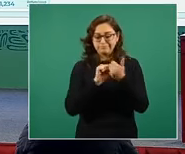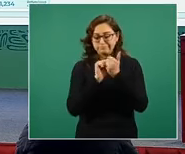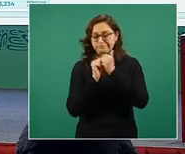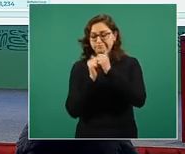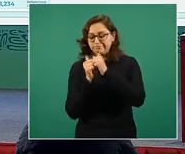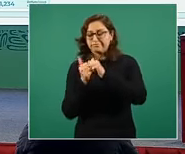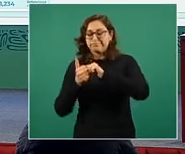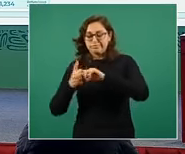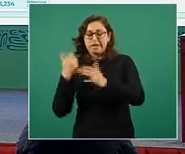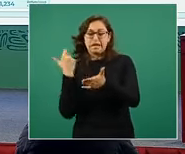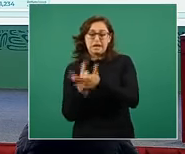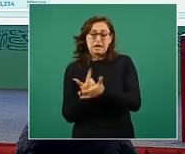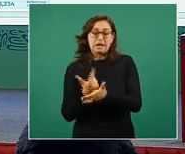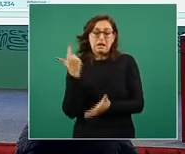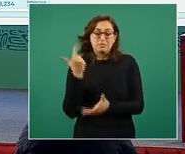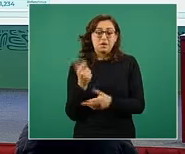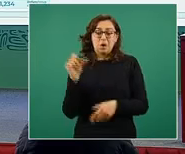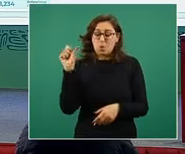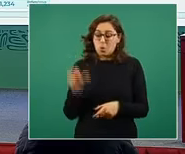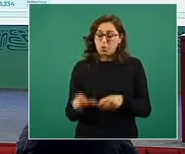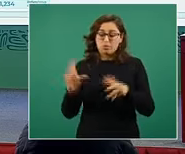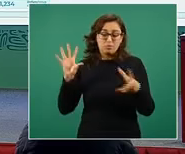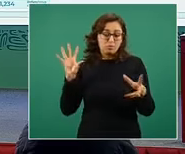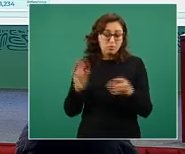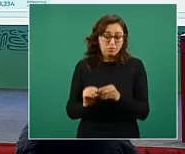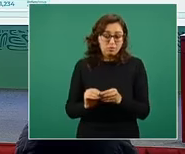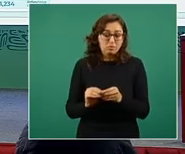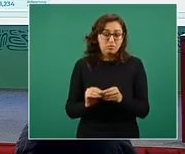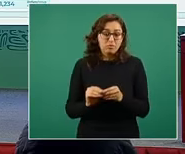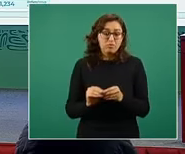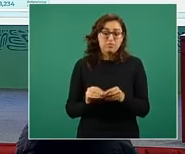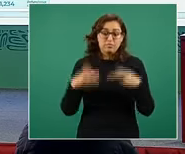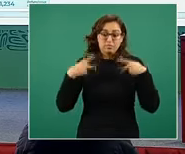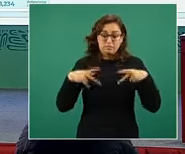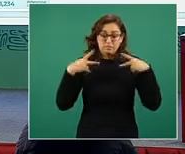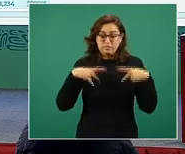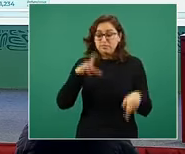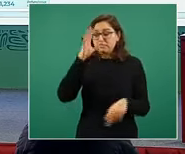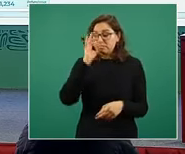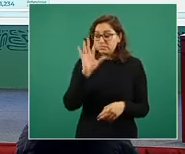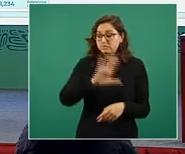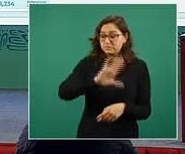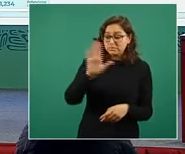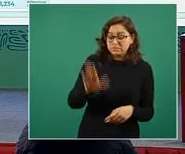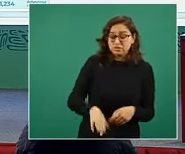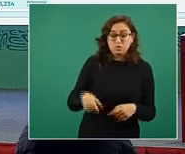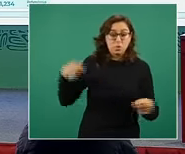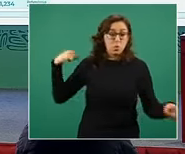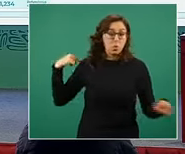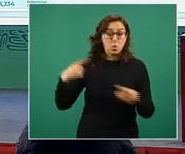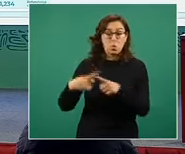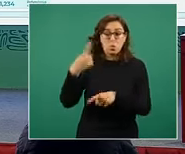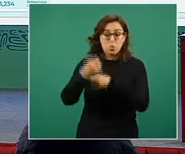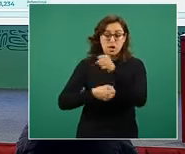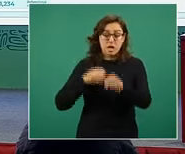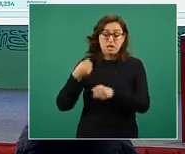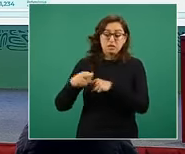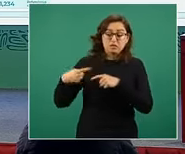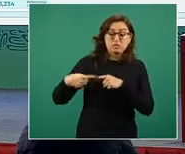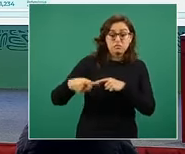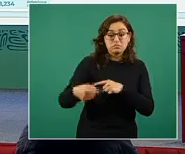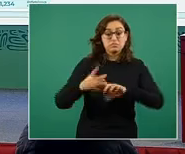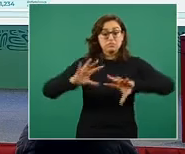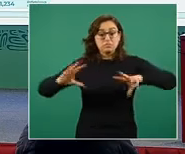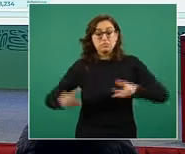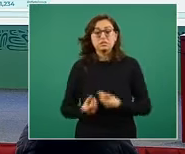enfermedad, y para el día de hoy han acumulado los decesos en todo lo que va de la epidemia en México,